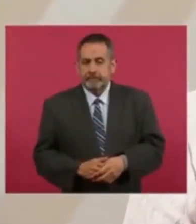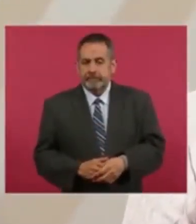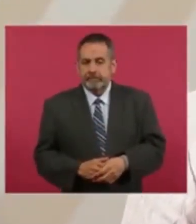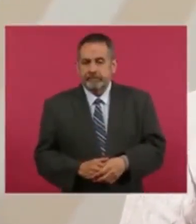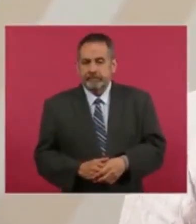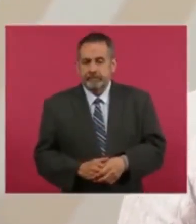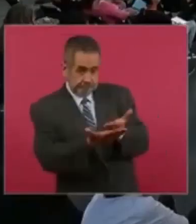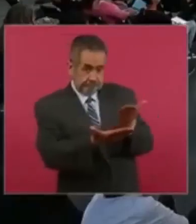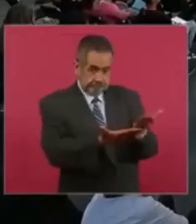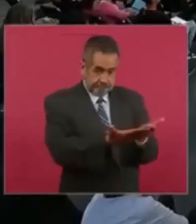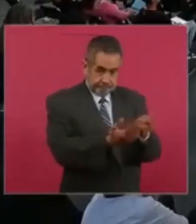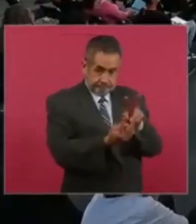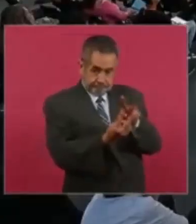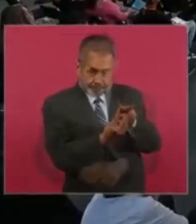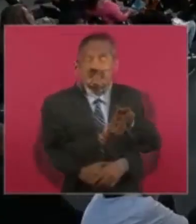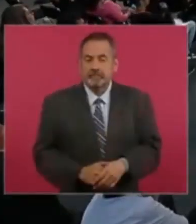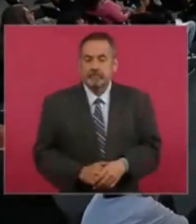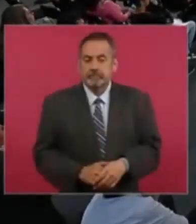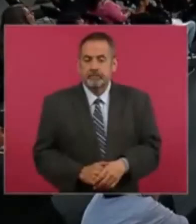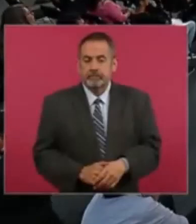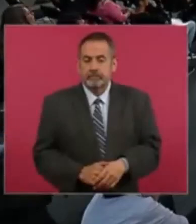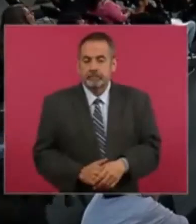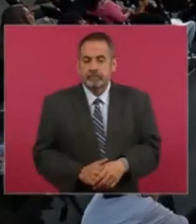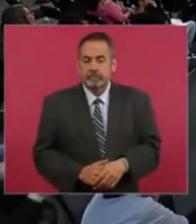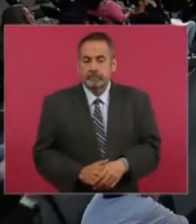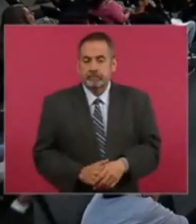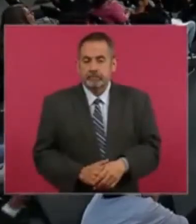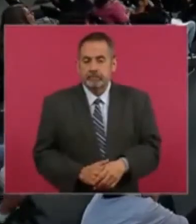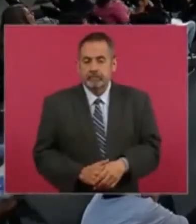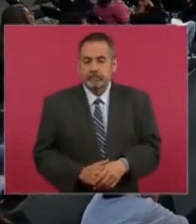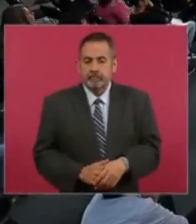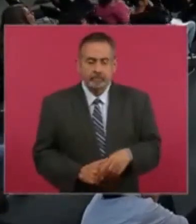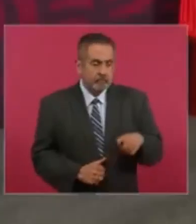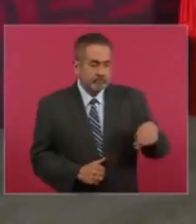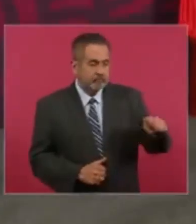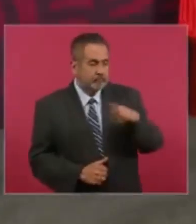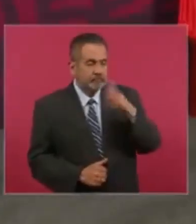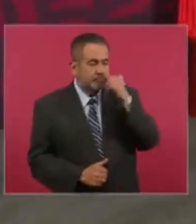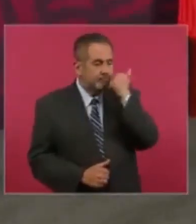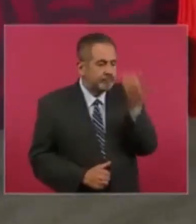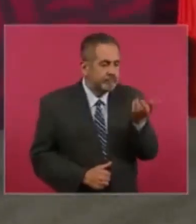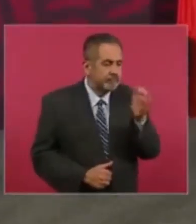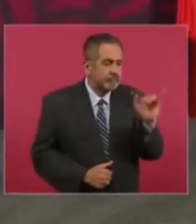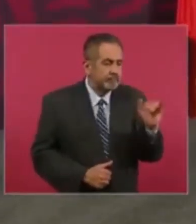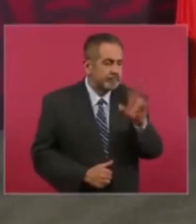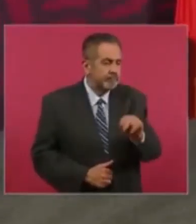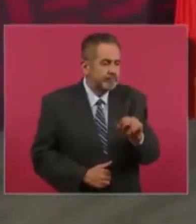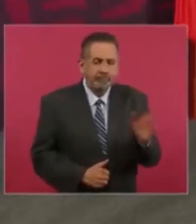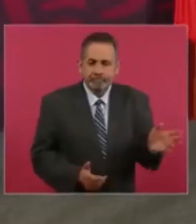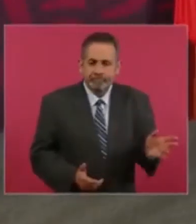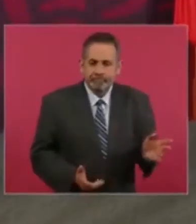Tuvo dos propuestas y le dije, como dicen allá por el pueblo, ¿vas a querer o no vas a